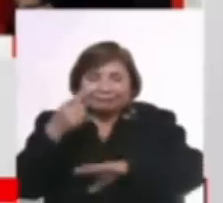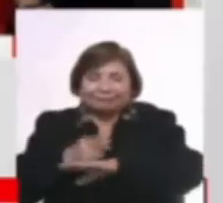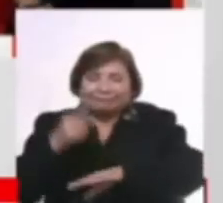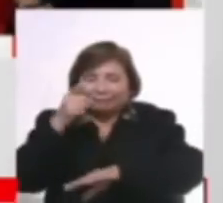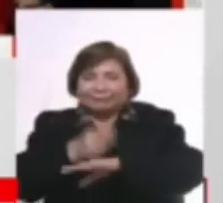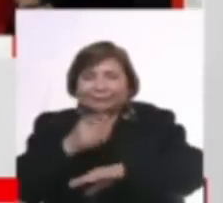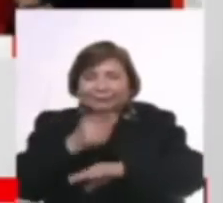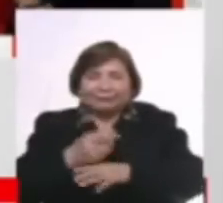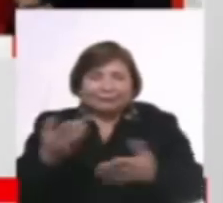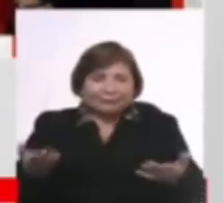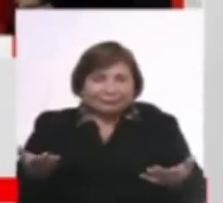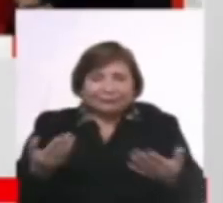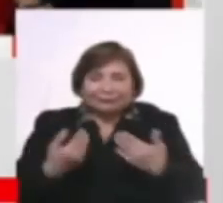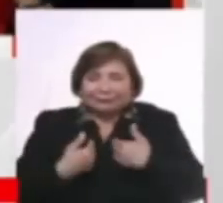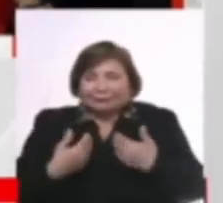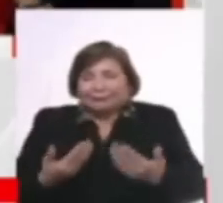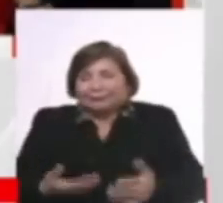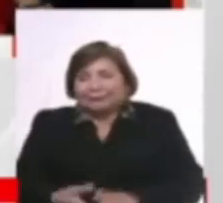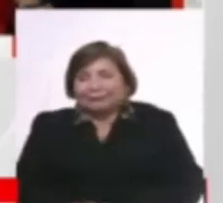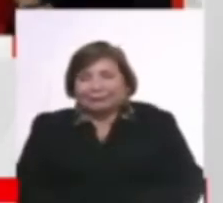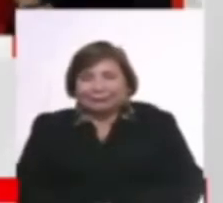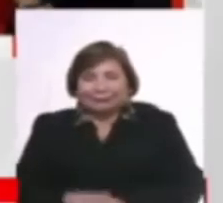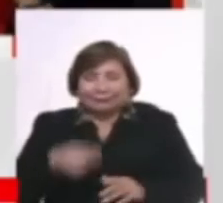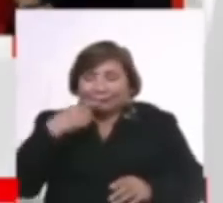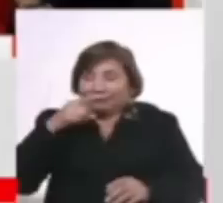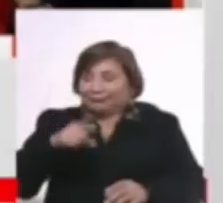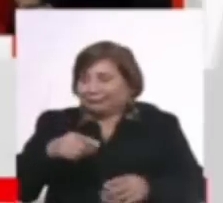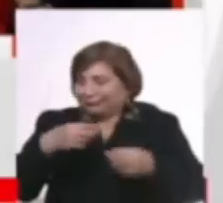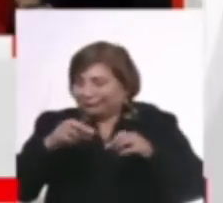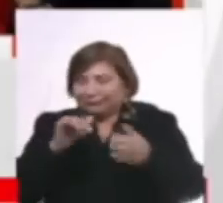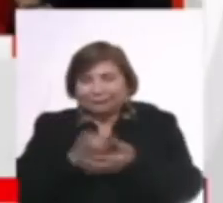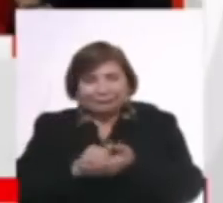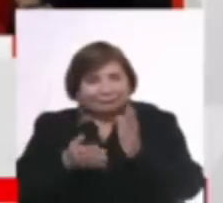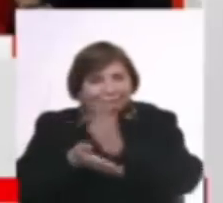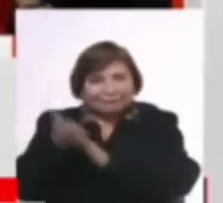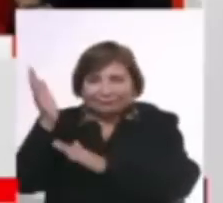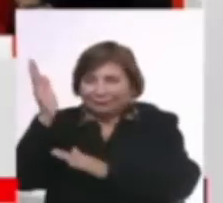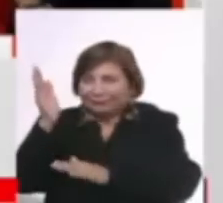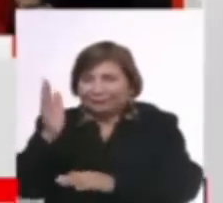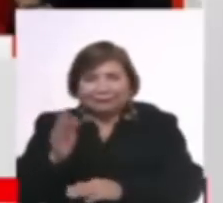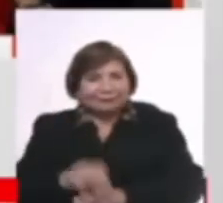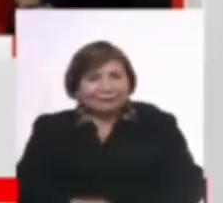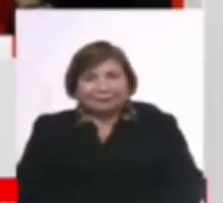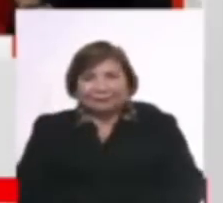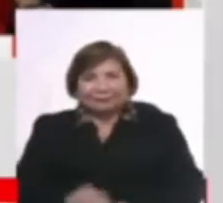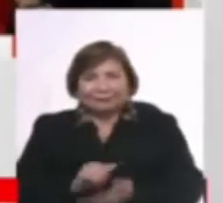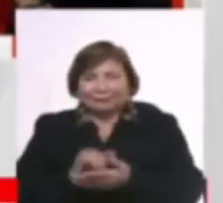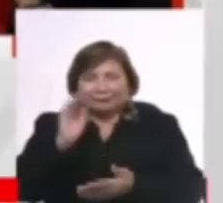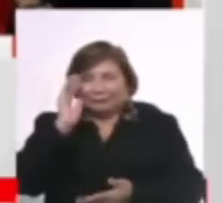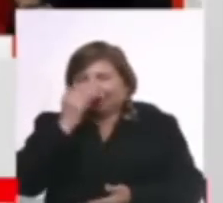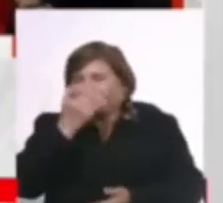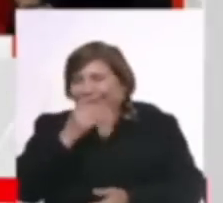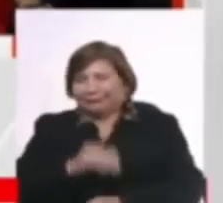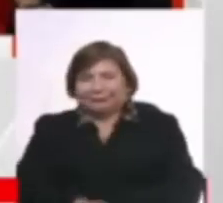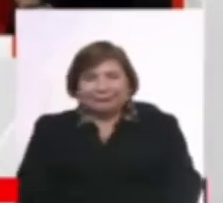acusaciones y esto de el permiso para irse, me parece